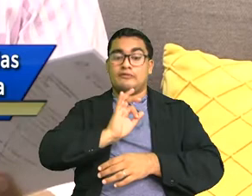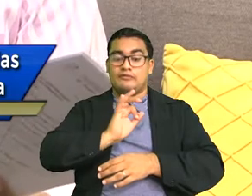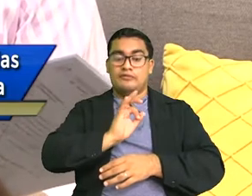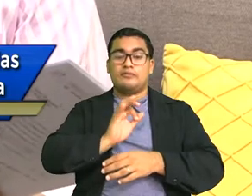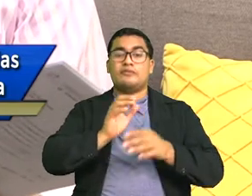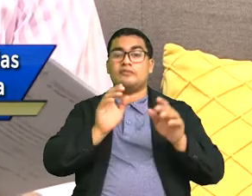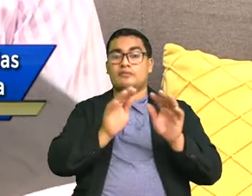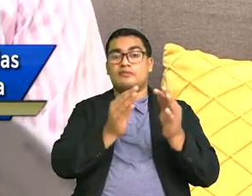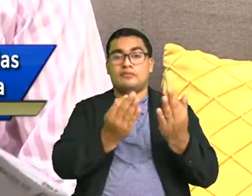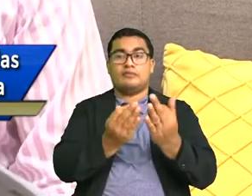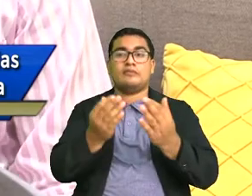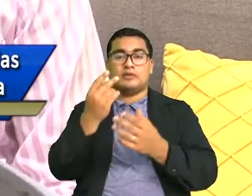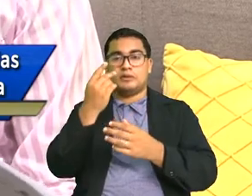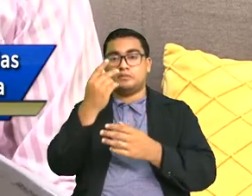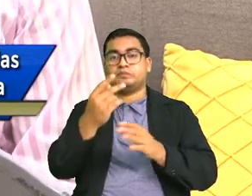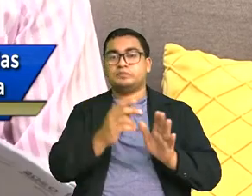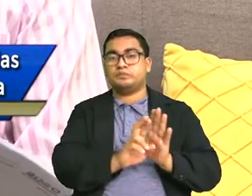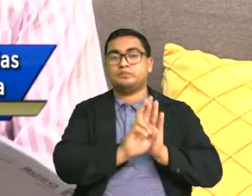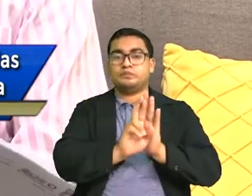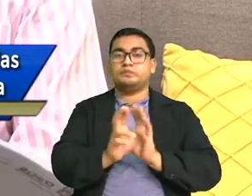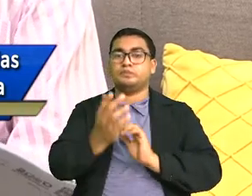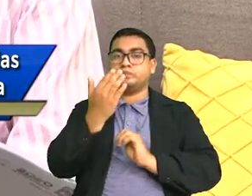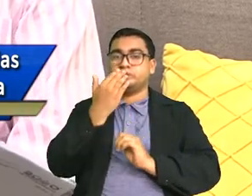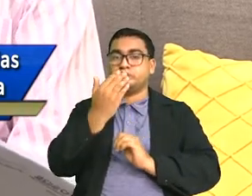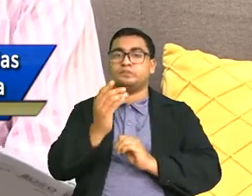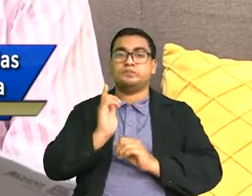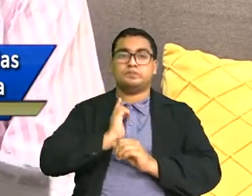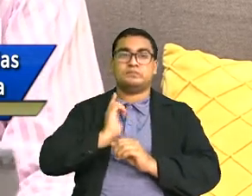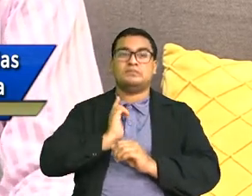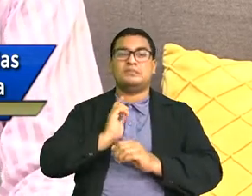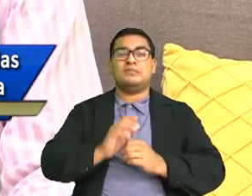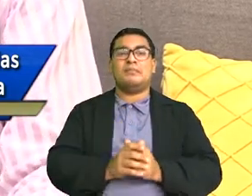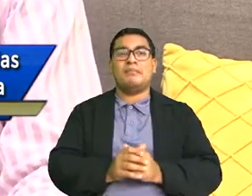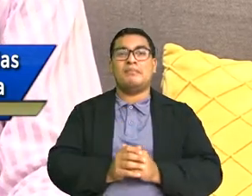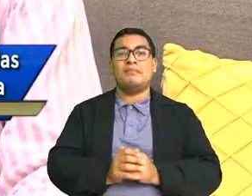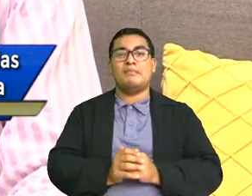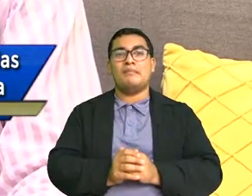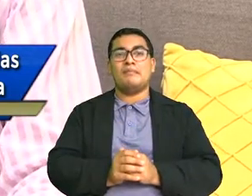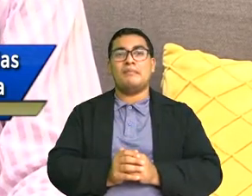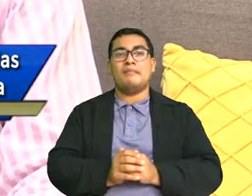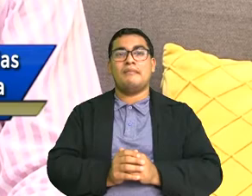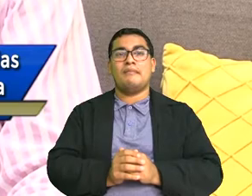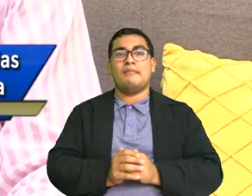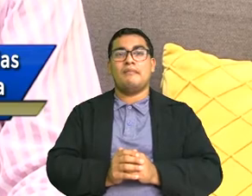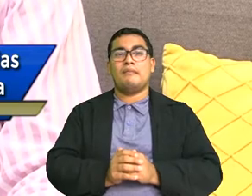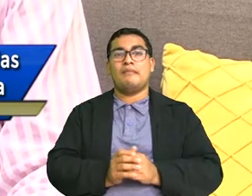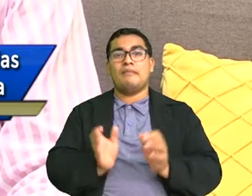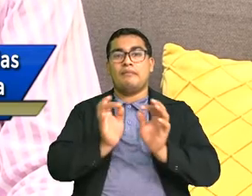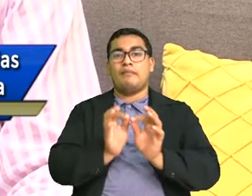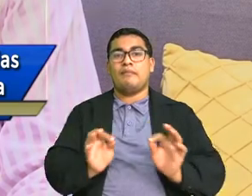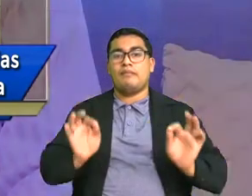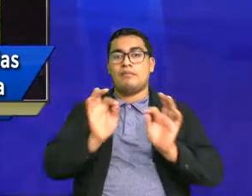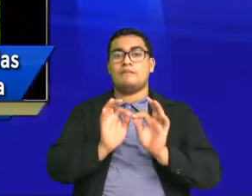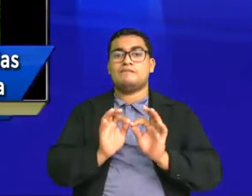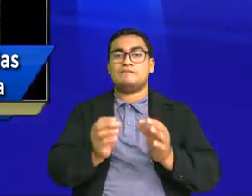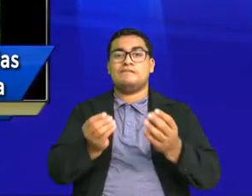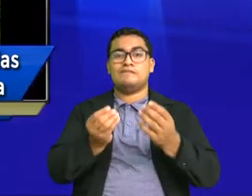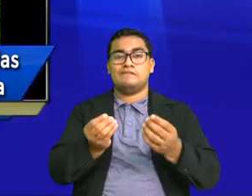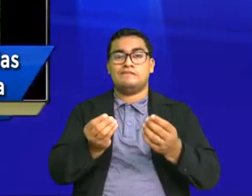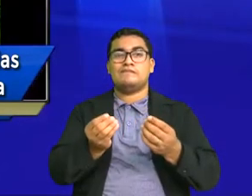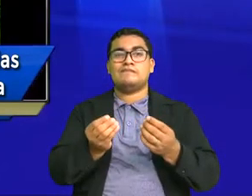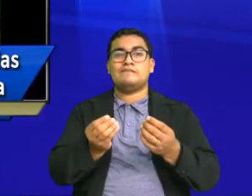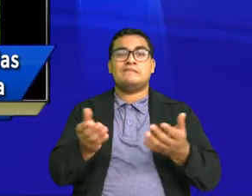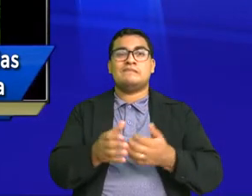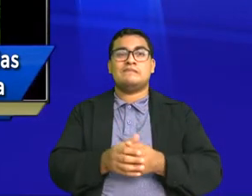sus resultados de ese potencial que tiene la finca y también sin tener dependencia no disminuyendo la dependencia